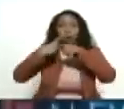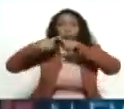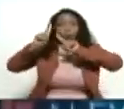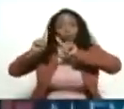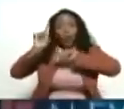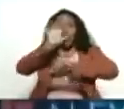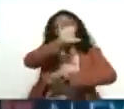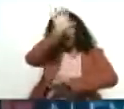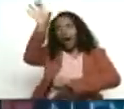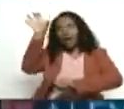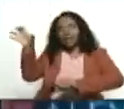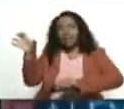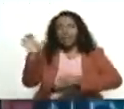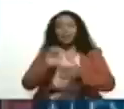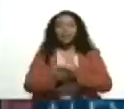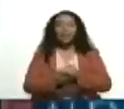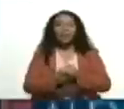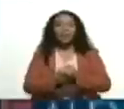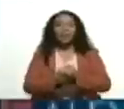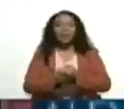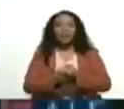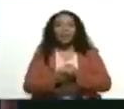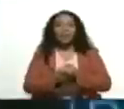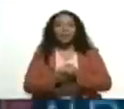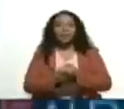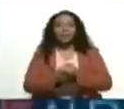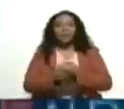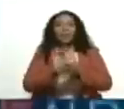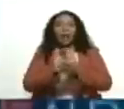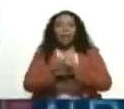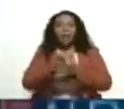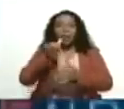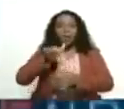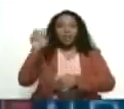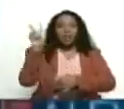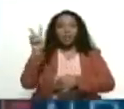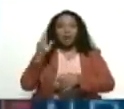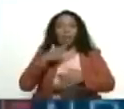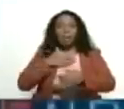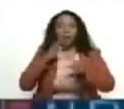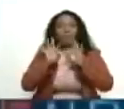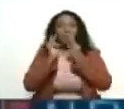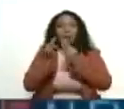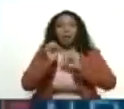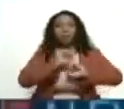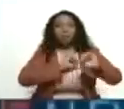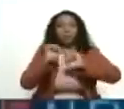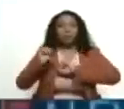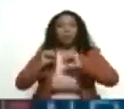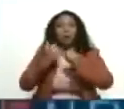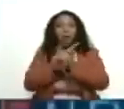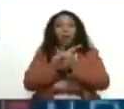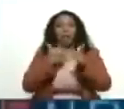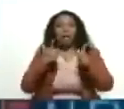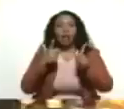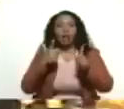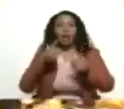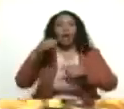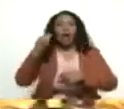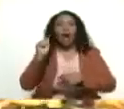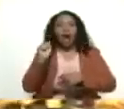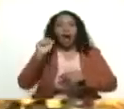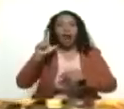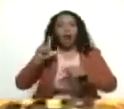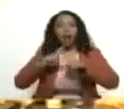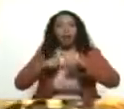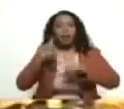latitudes, compañeros de la Red de Juristas de Venezuela, mi familia del movimiento Free Alexab. Y